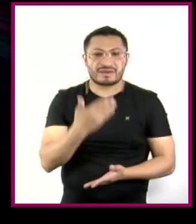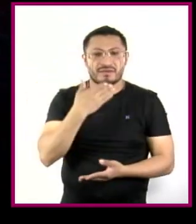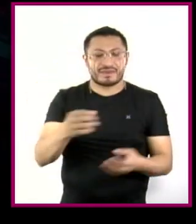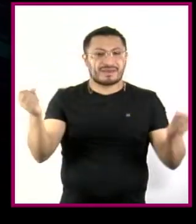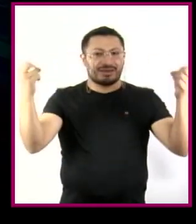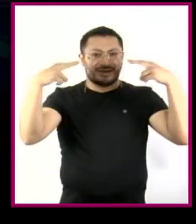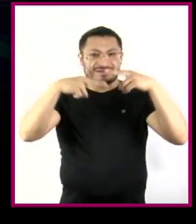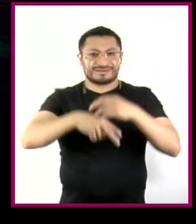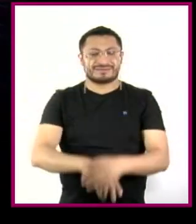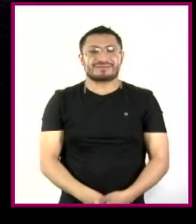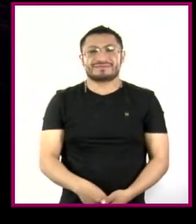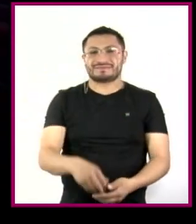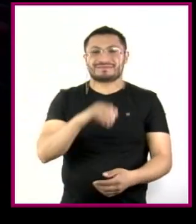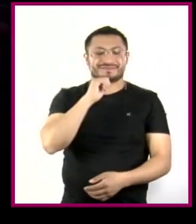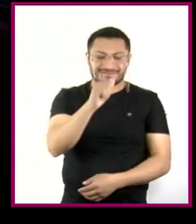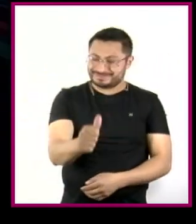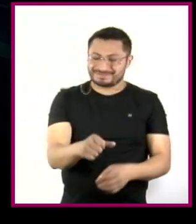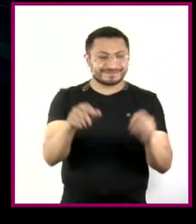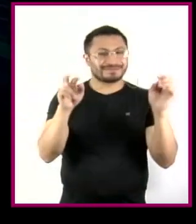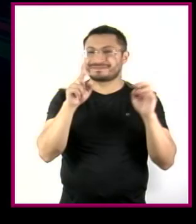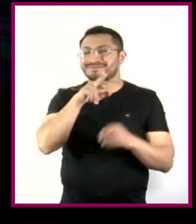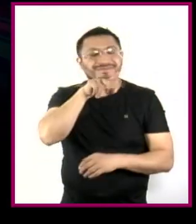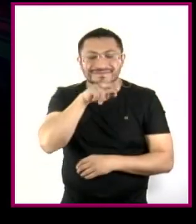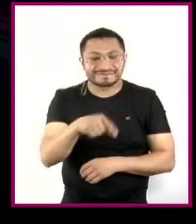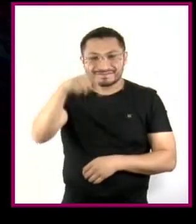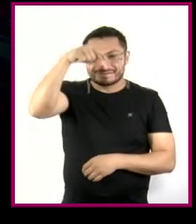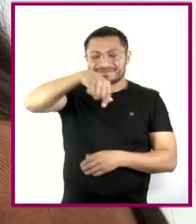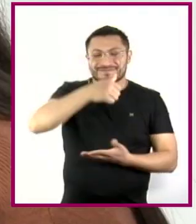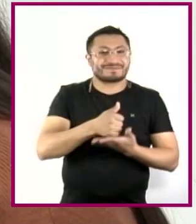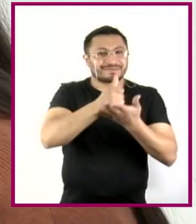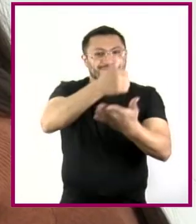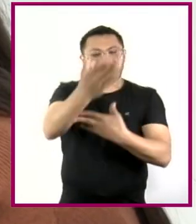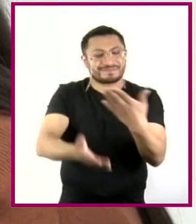luego! De nada, mija, aquí andamos para servirte.